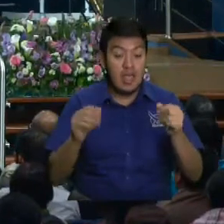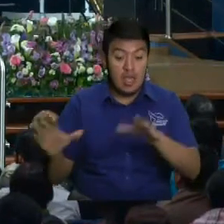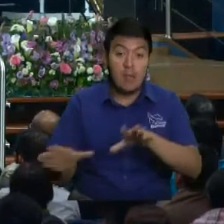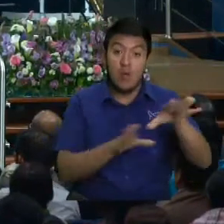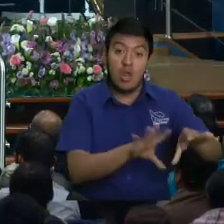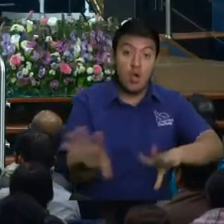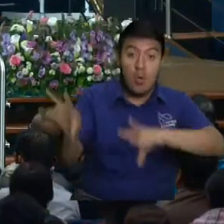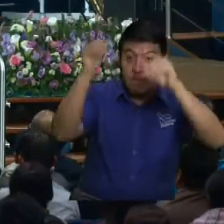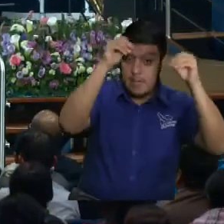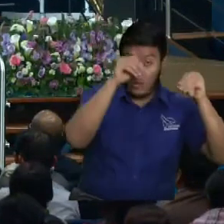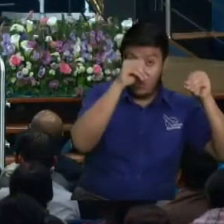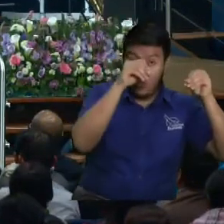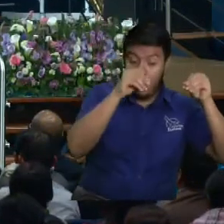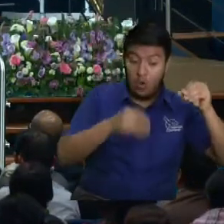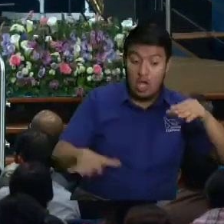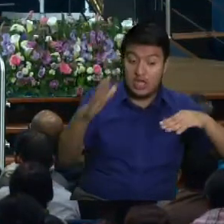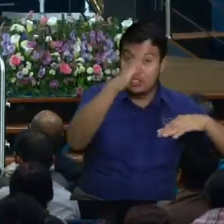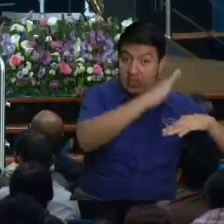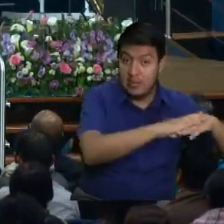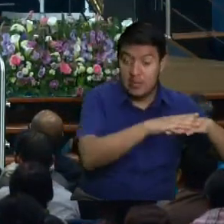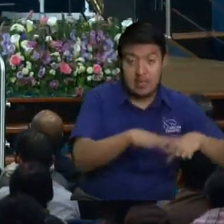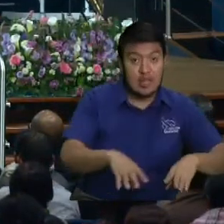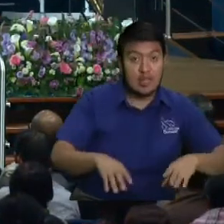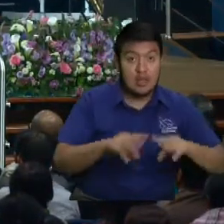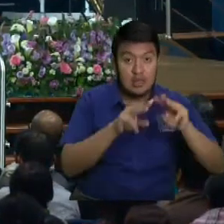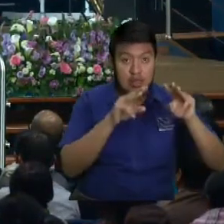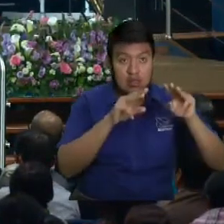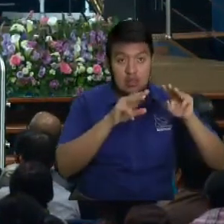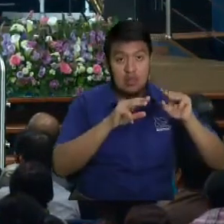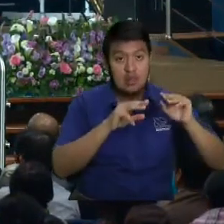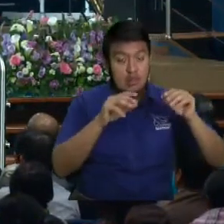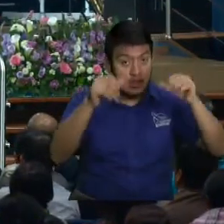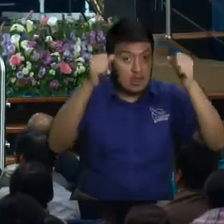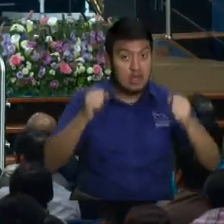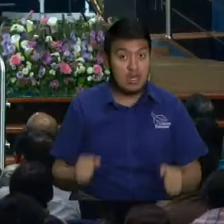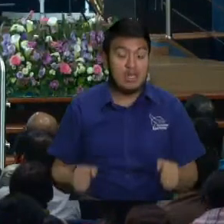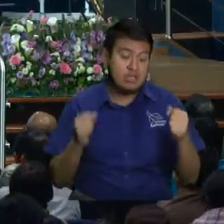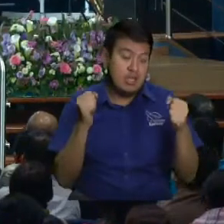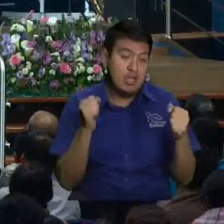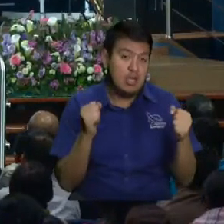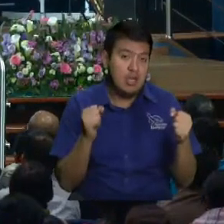sentaba. Hasta que le tuvimos que decir que se fuera.